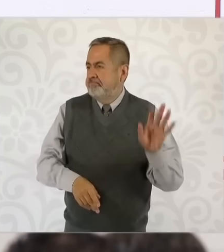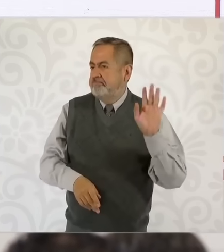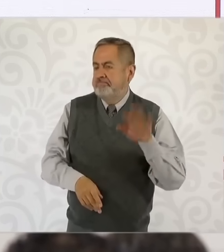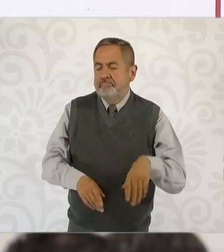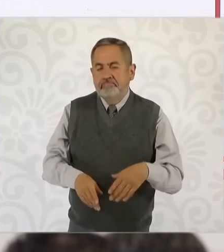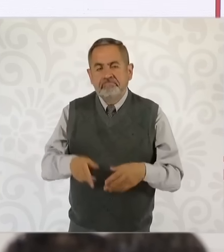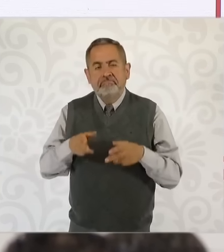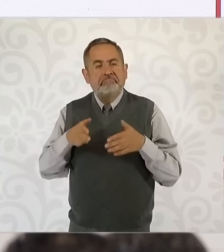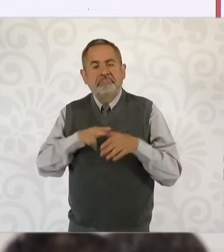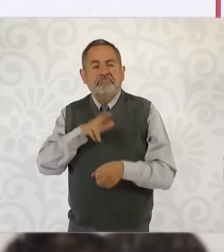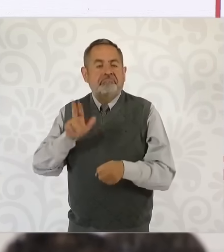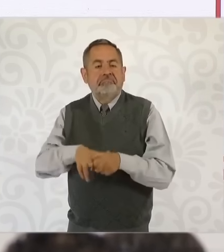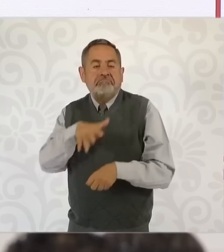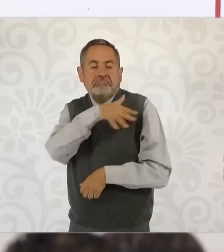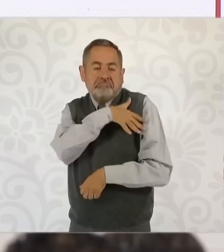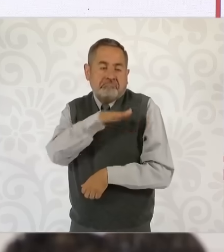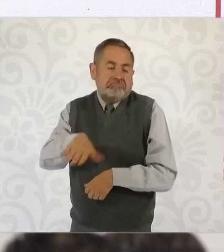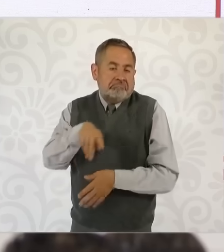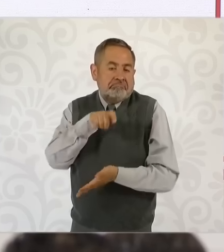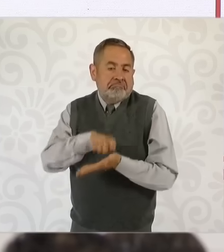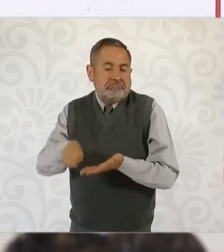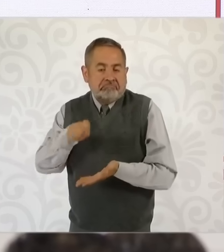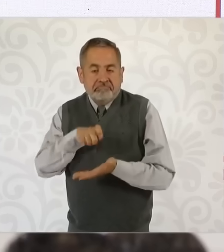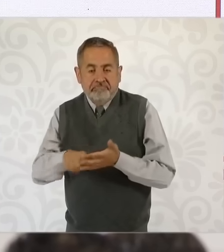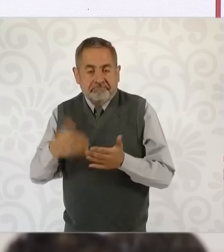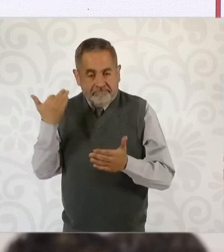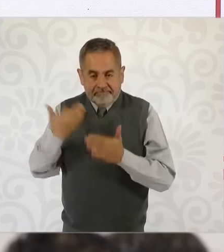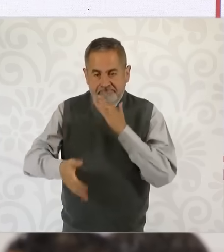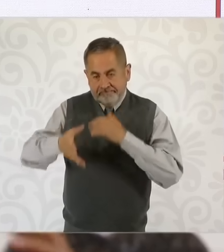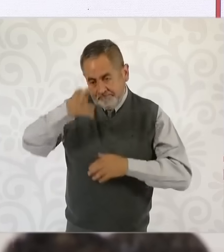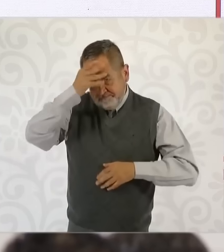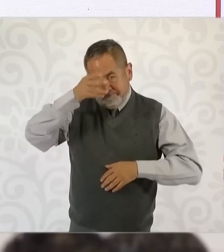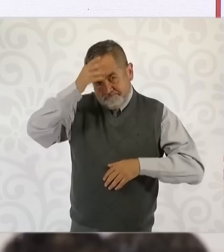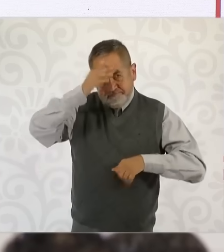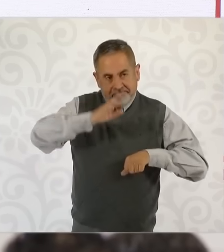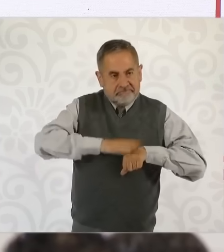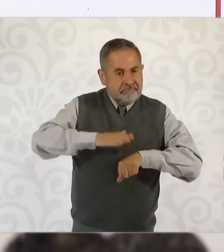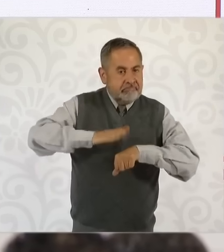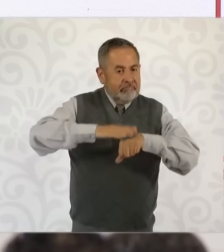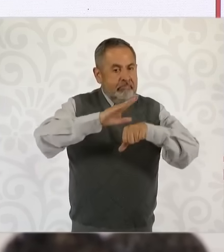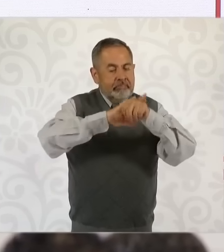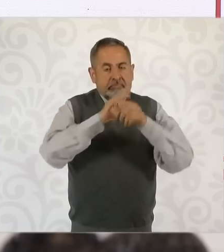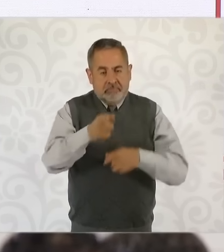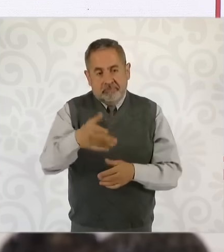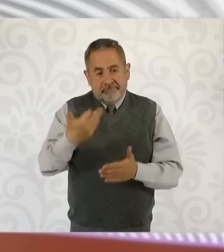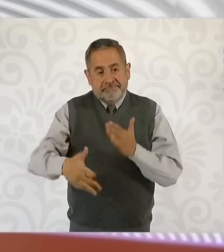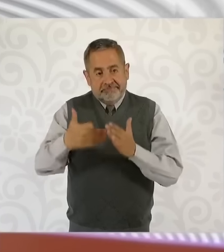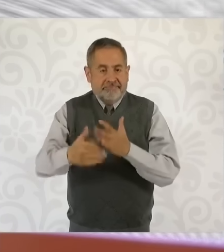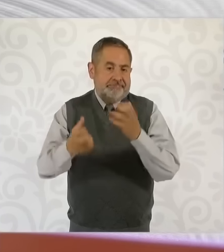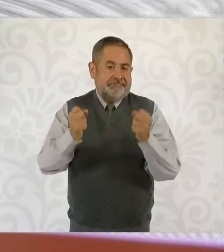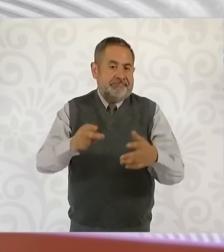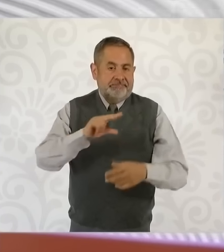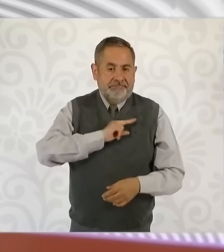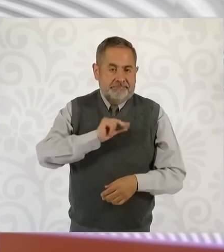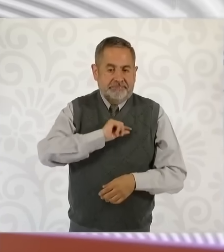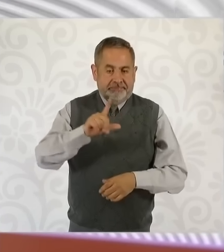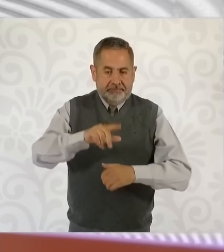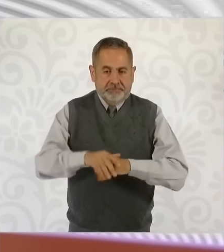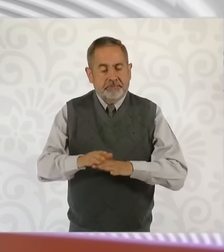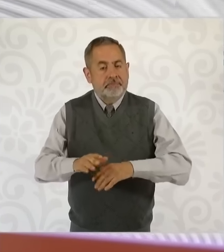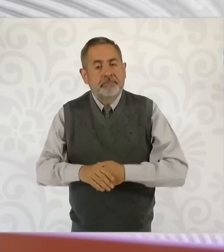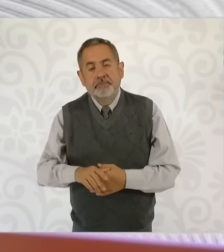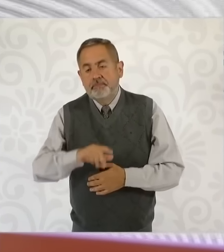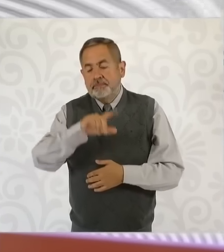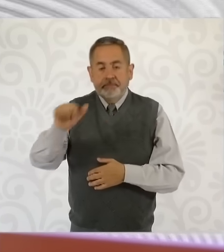recibirse médicos especialistas en nuestro país y faltaban muchísimos médicos especialistas. El presidente López